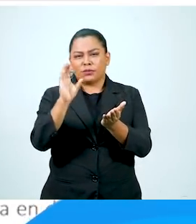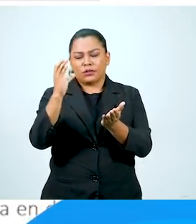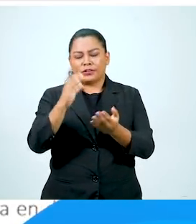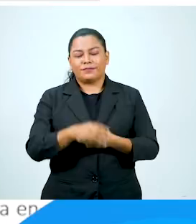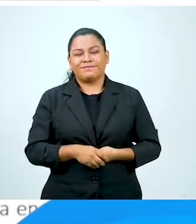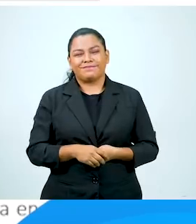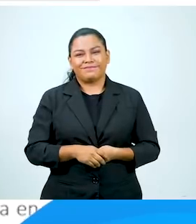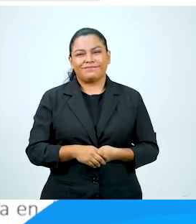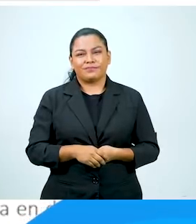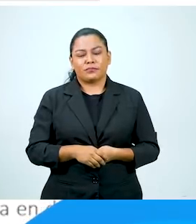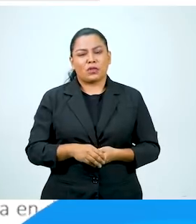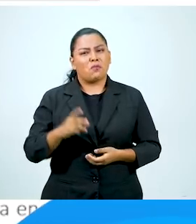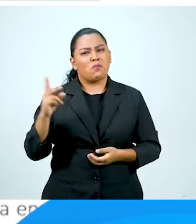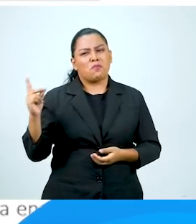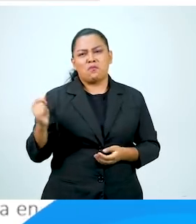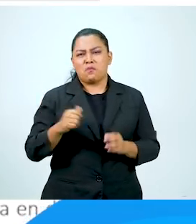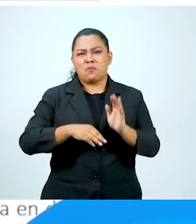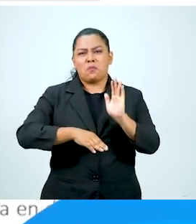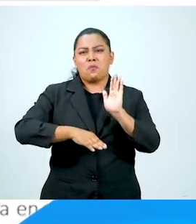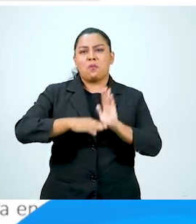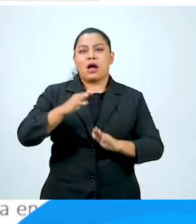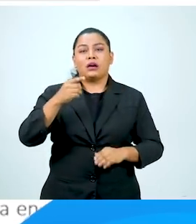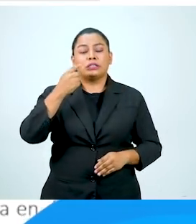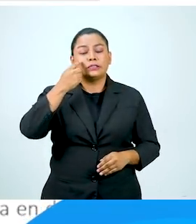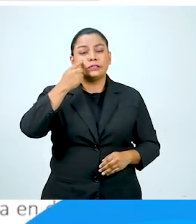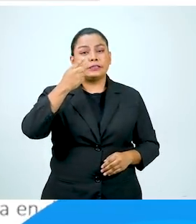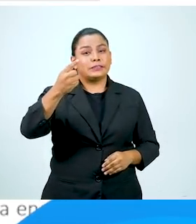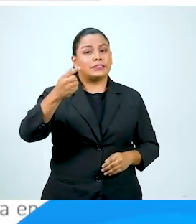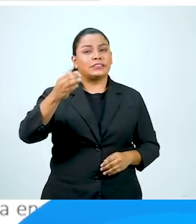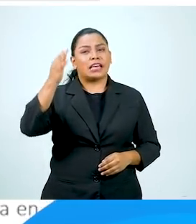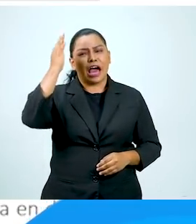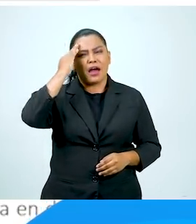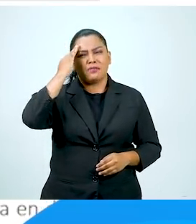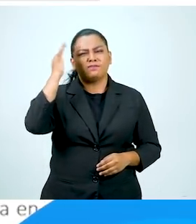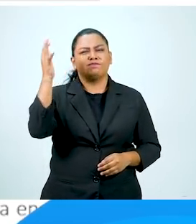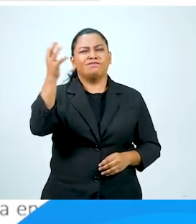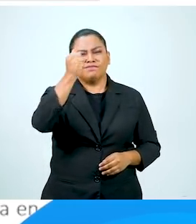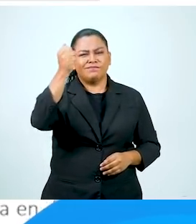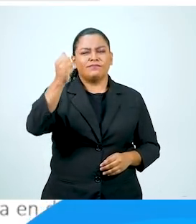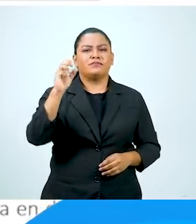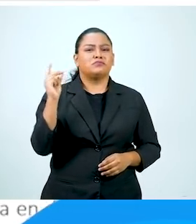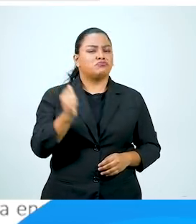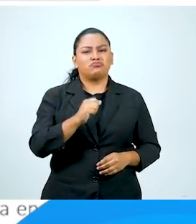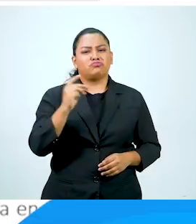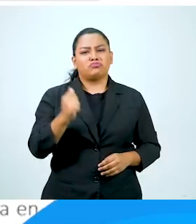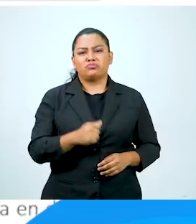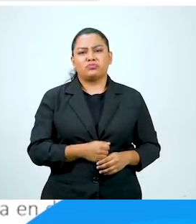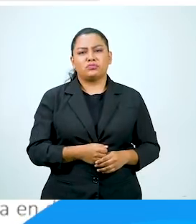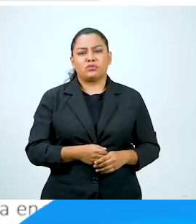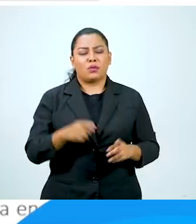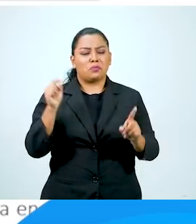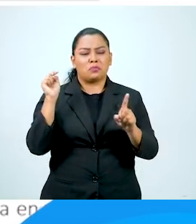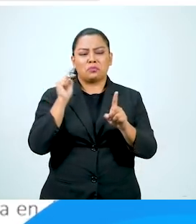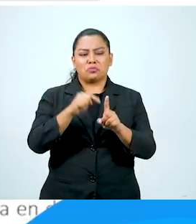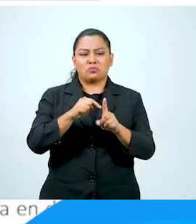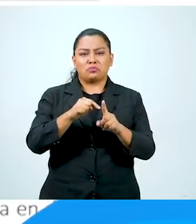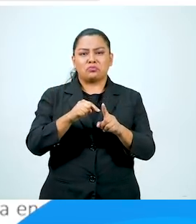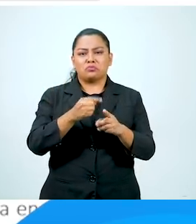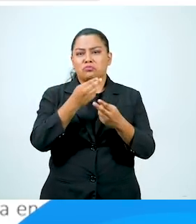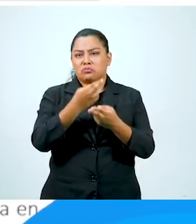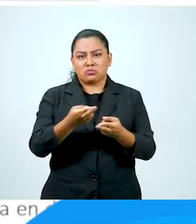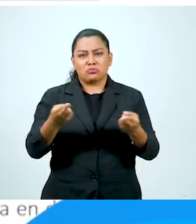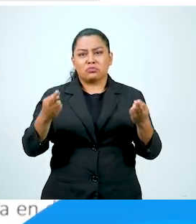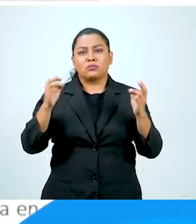texto. Esto para facilitar de manera visual la identificación de los apartados con orientaciones